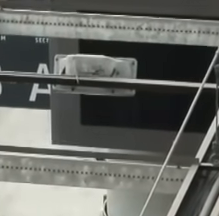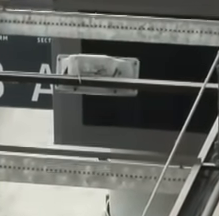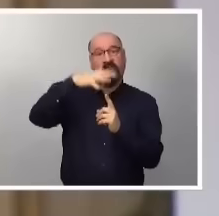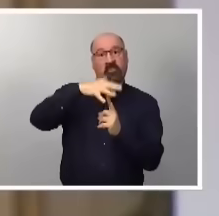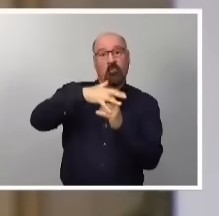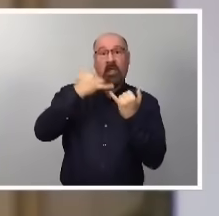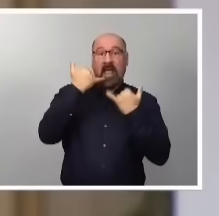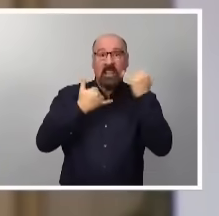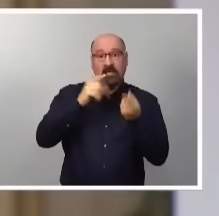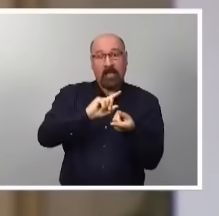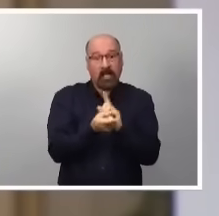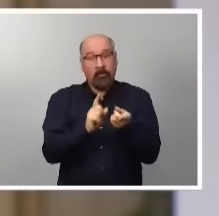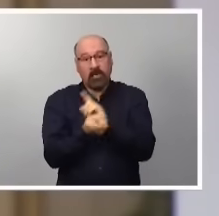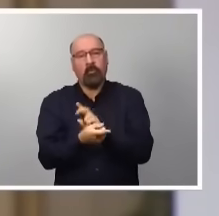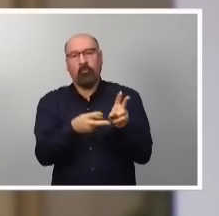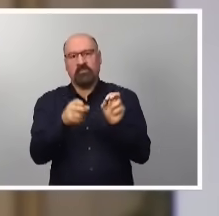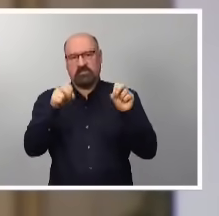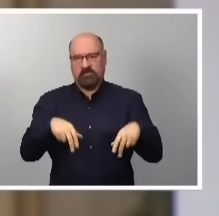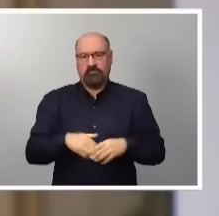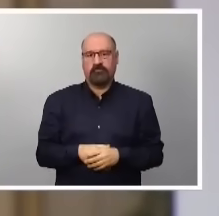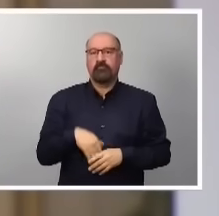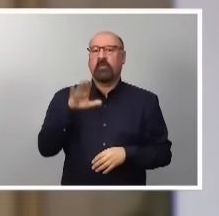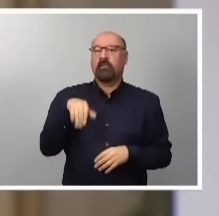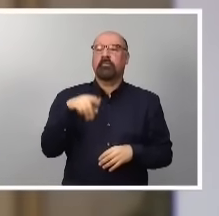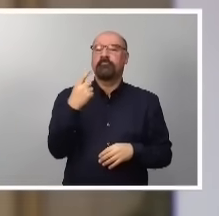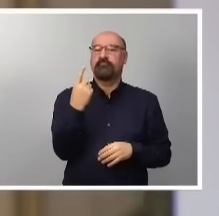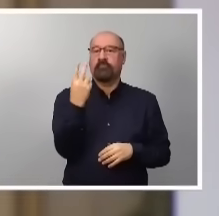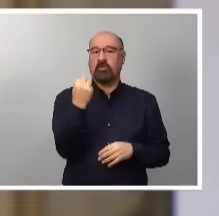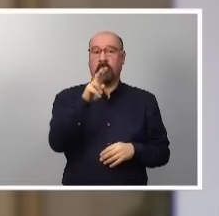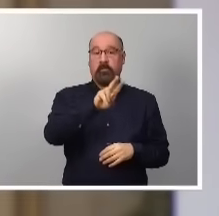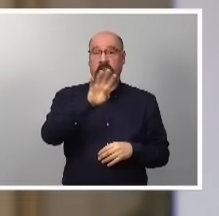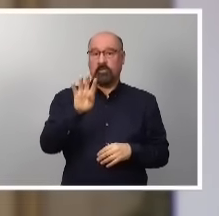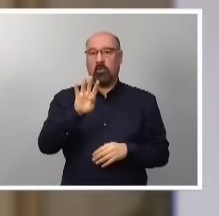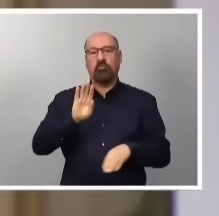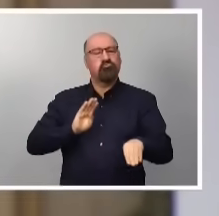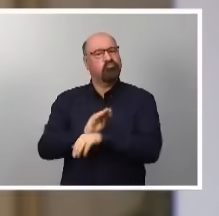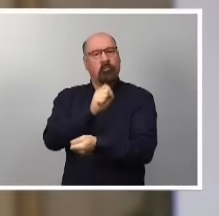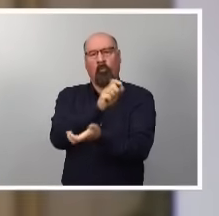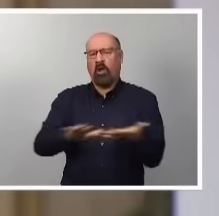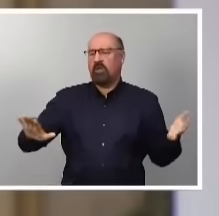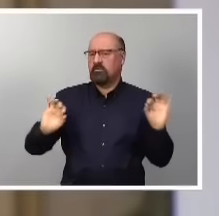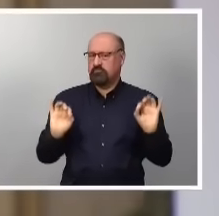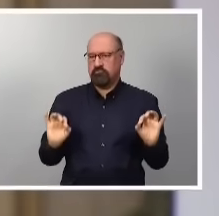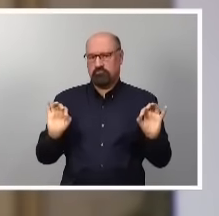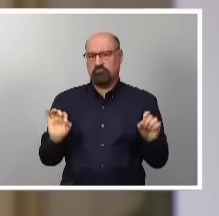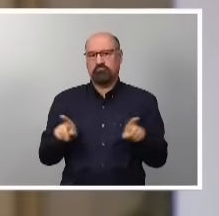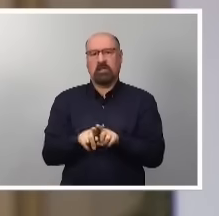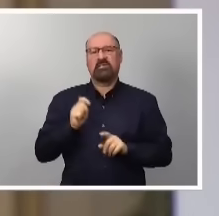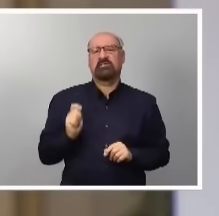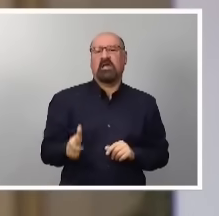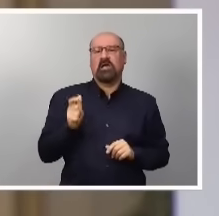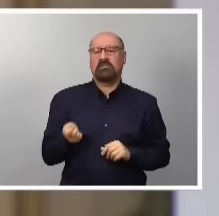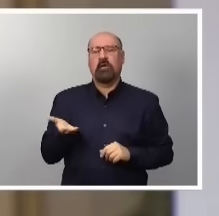transporte se extiende durante el año 2024 la gratuidad para los usuarios y usuarias frecuentes de